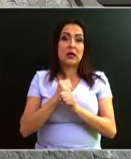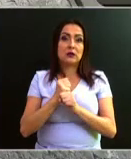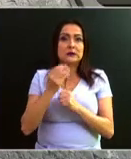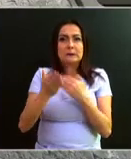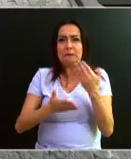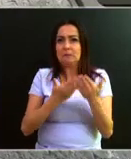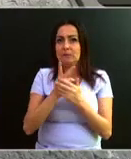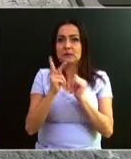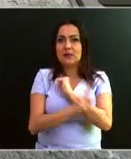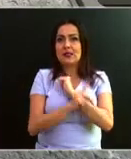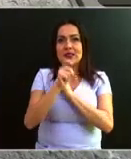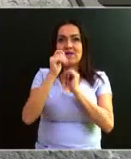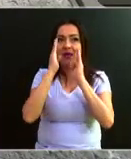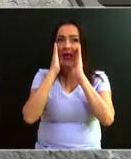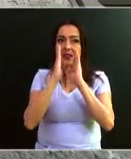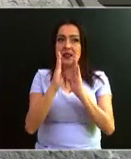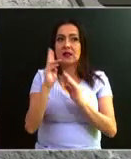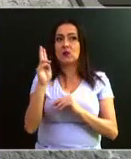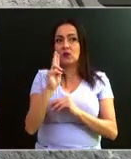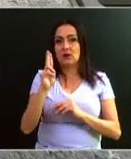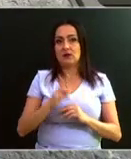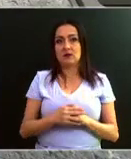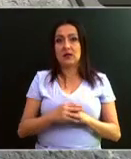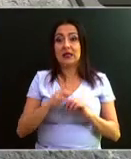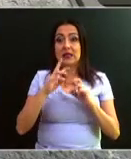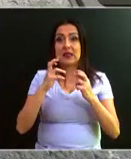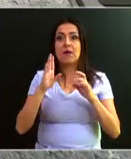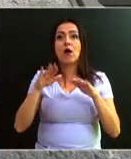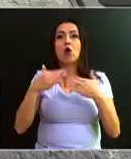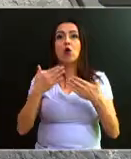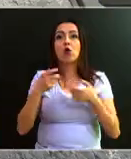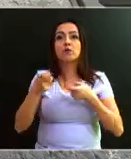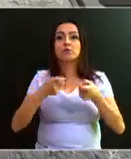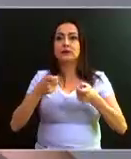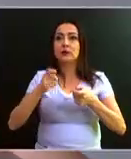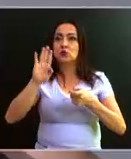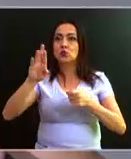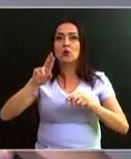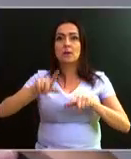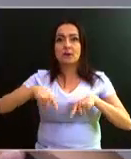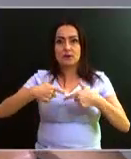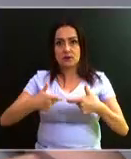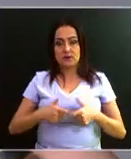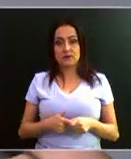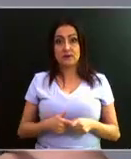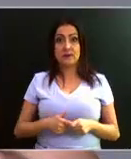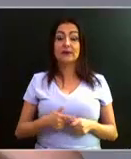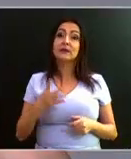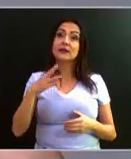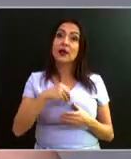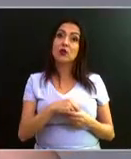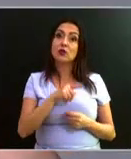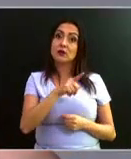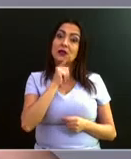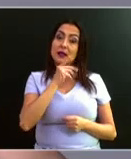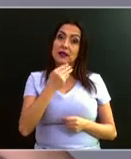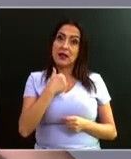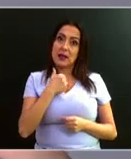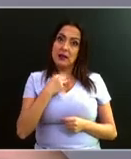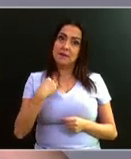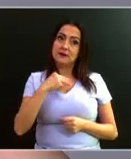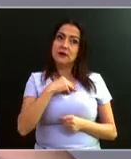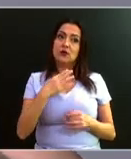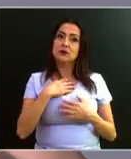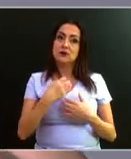plantean que el país debe atender de manera urgente el tema de cómo manejar sus desechos. Dentro de las competencias que tiene el Ministerio de